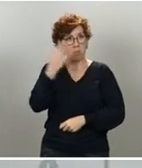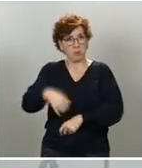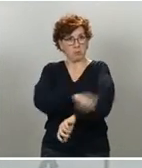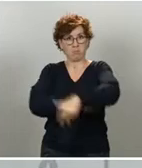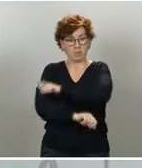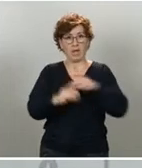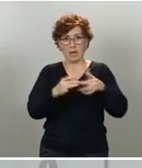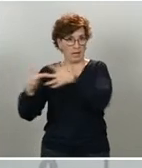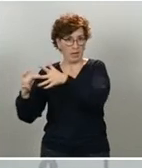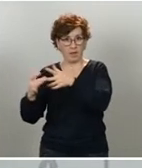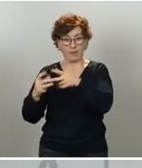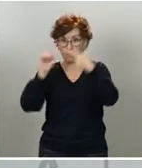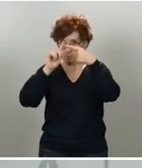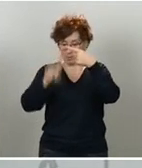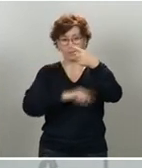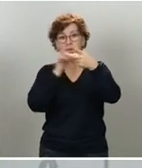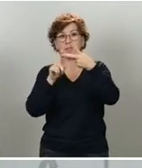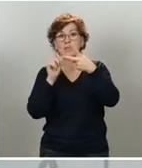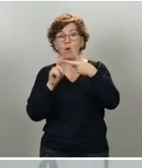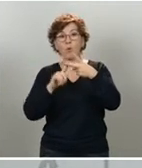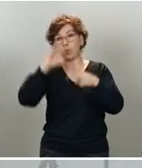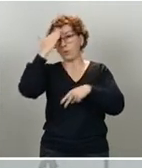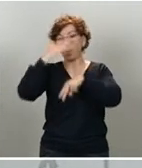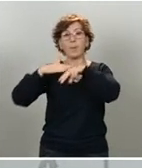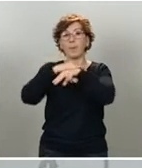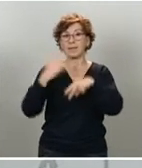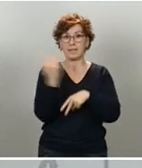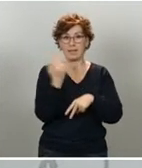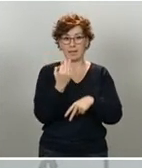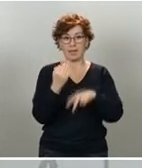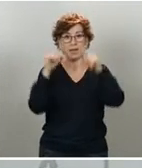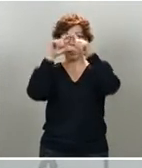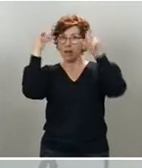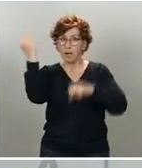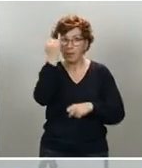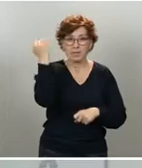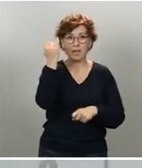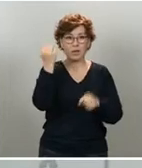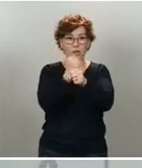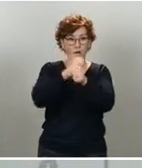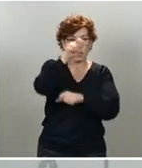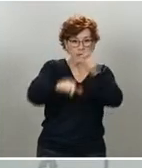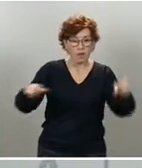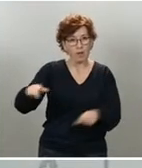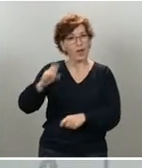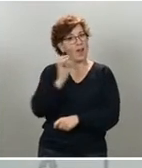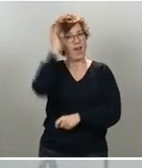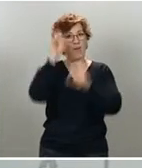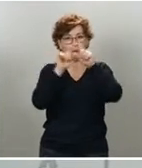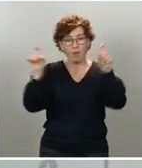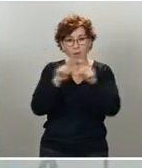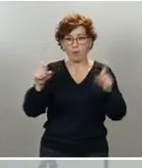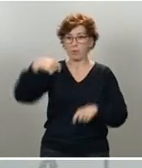pilares. El segundo de los pilares es apoyarnos en nuestros empresarios, empresarias, trabajadores, emprendedores, profesionales,